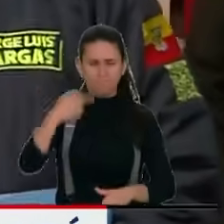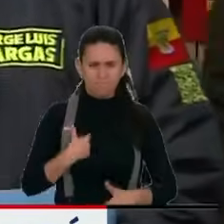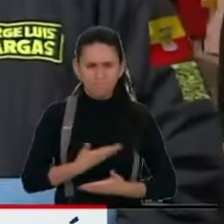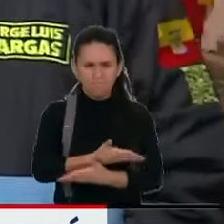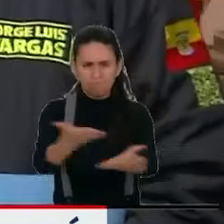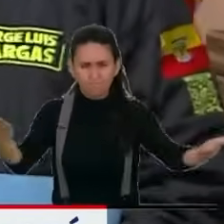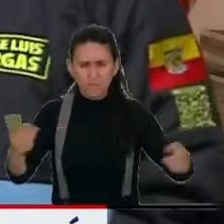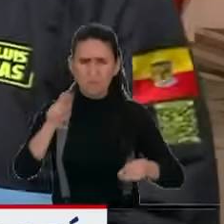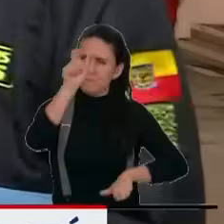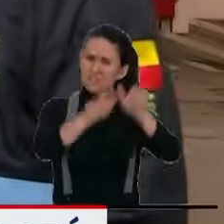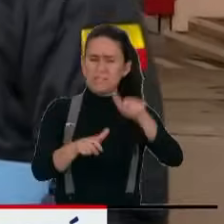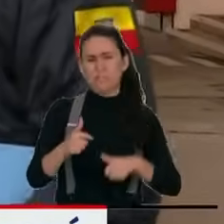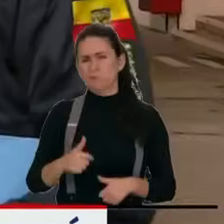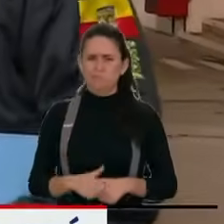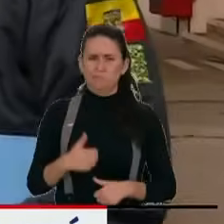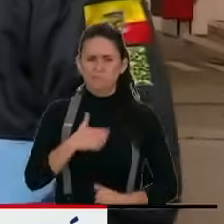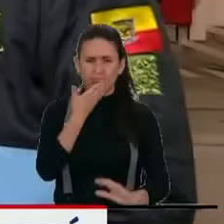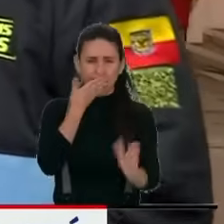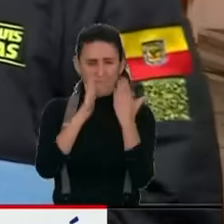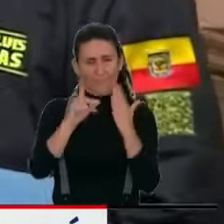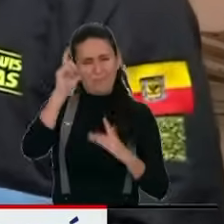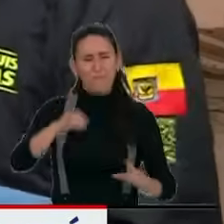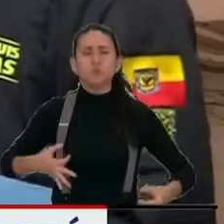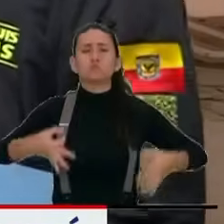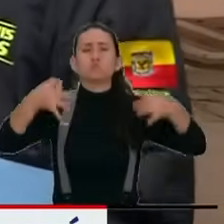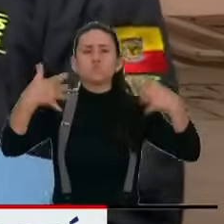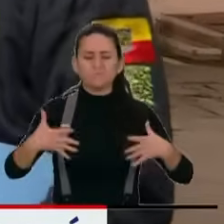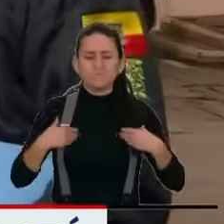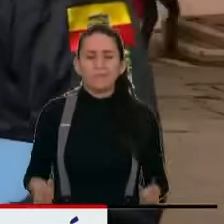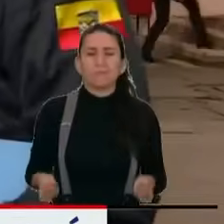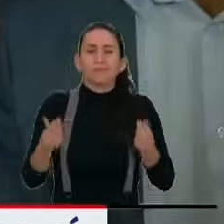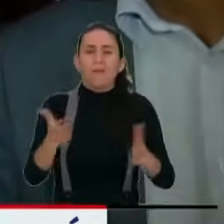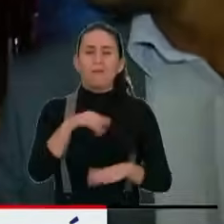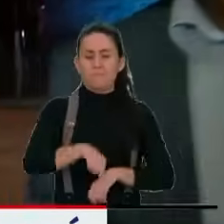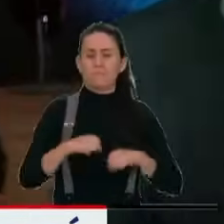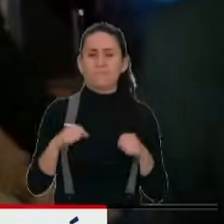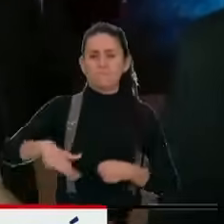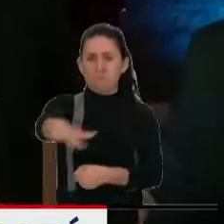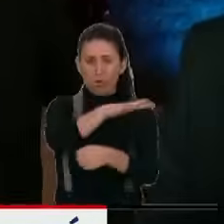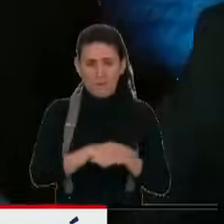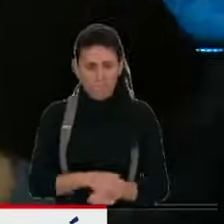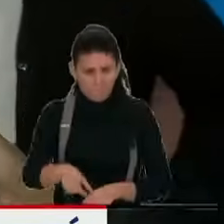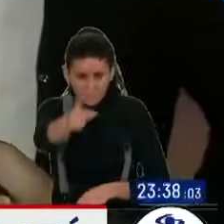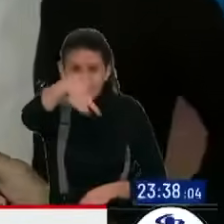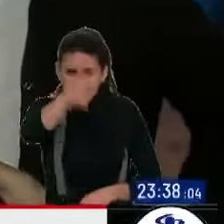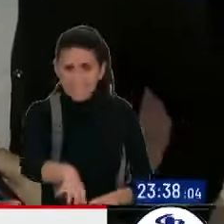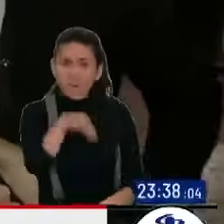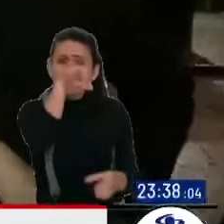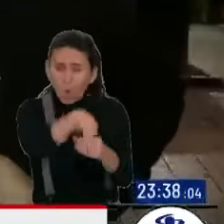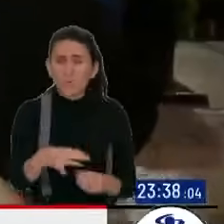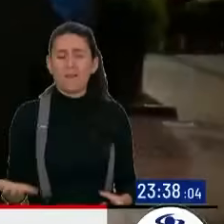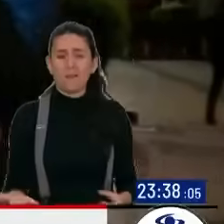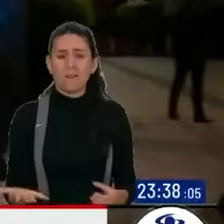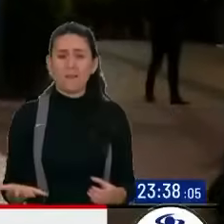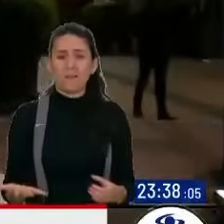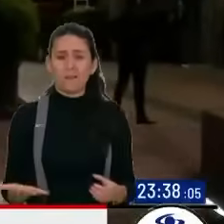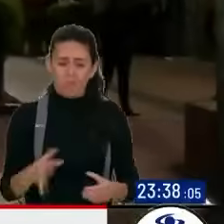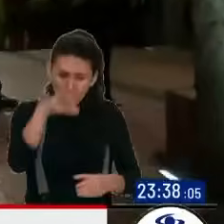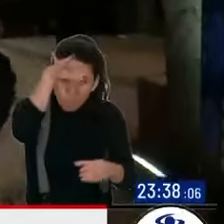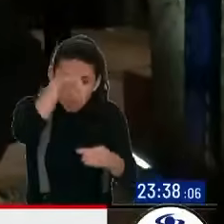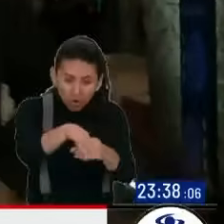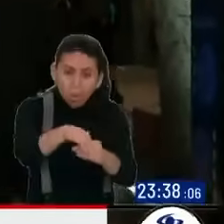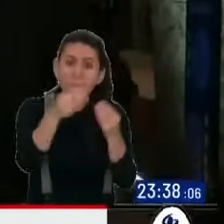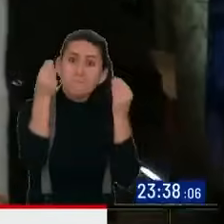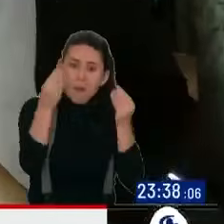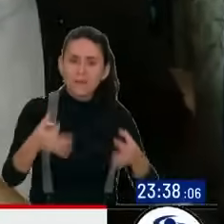escépticos frente a una verdadera solución para recobrar la seguridad en Bogotá. Tienen que votar, pero es que por eso hay que votar para la